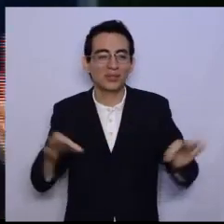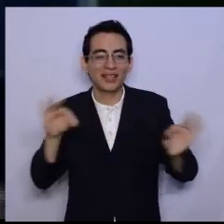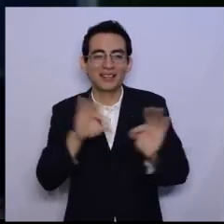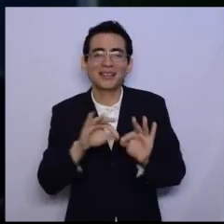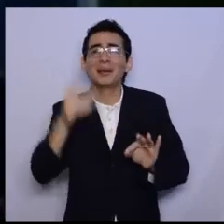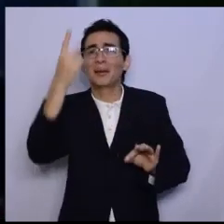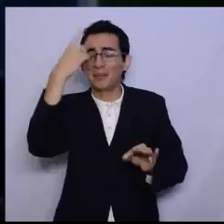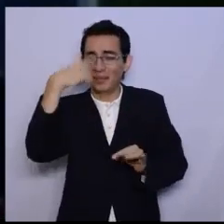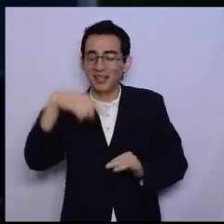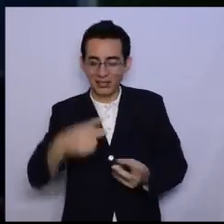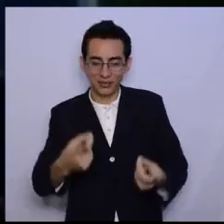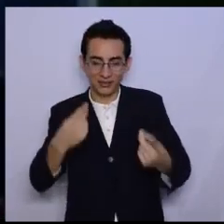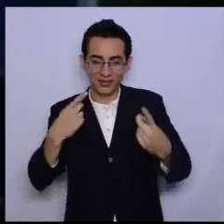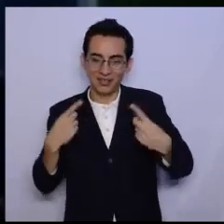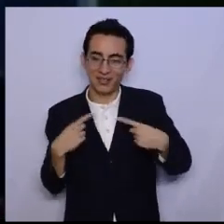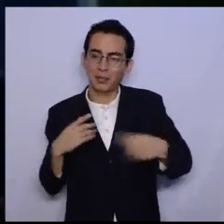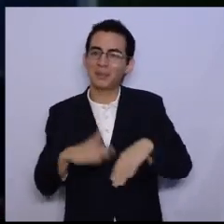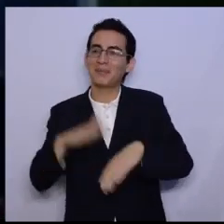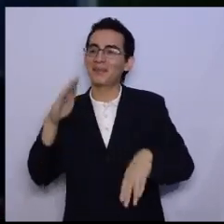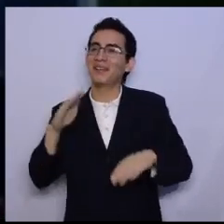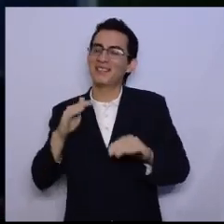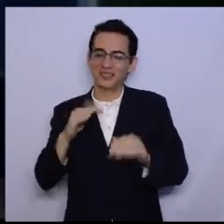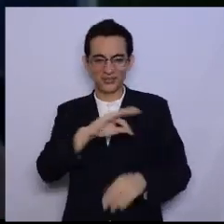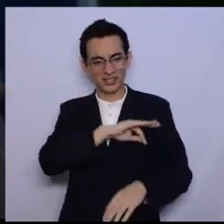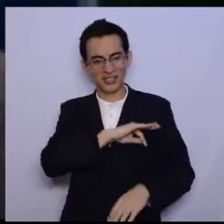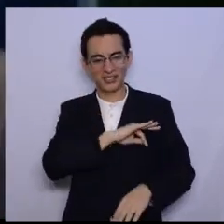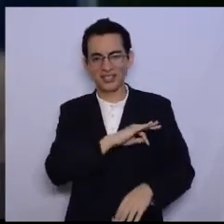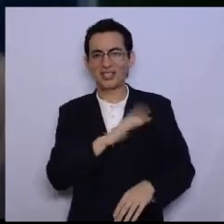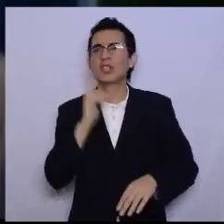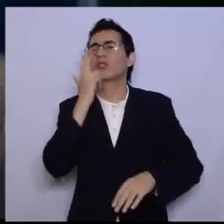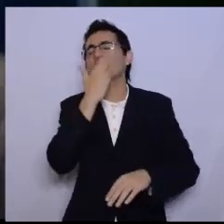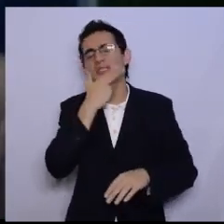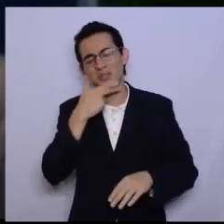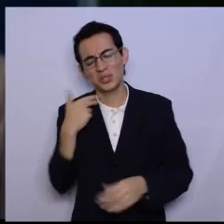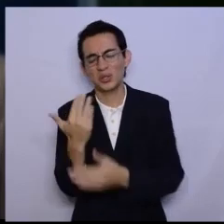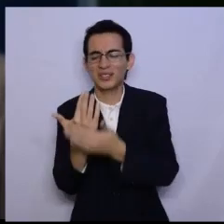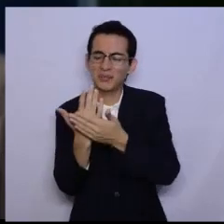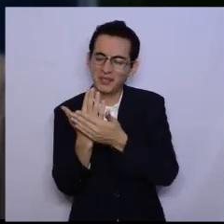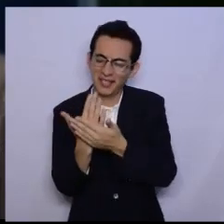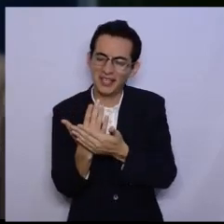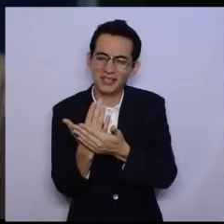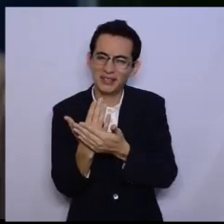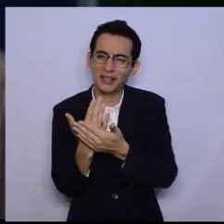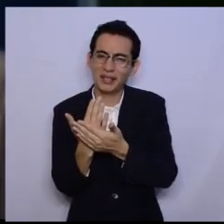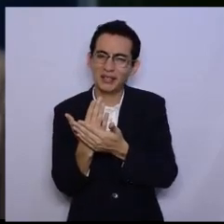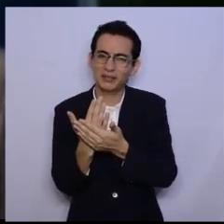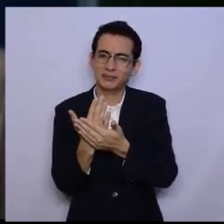raíz surge el consuelo, la esperanza,